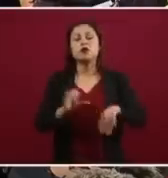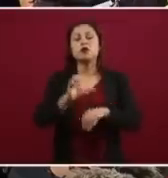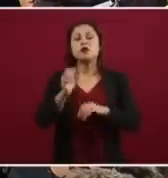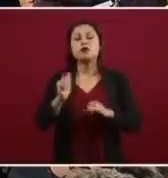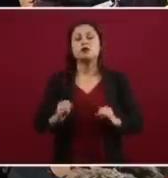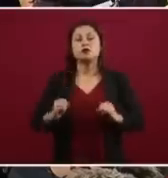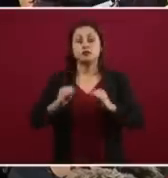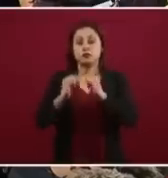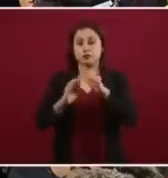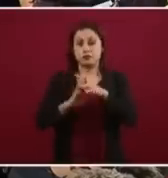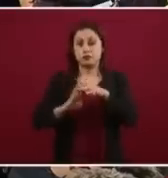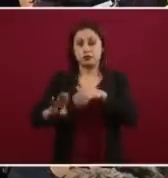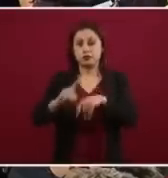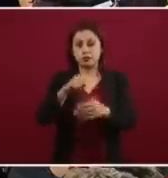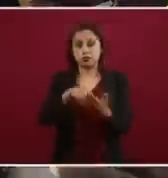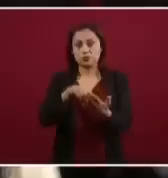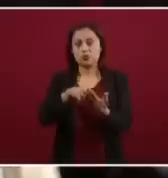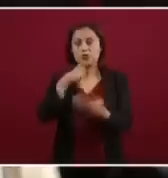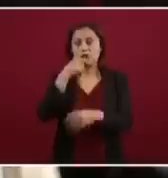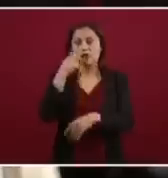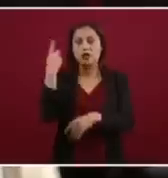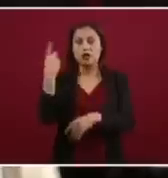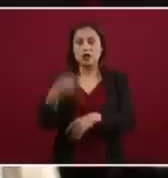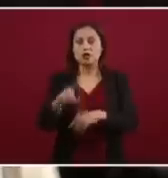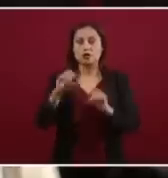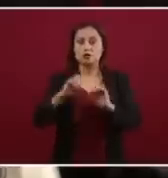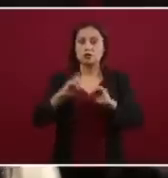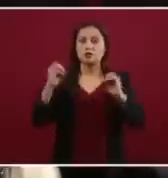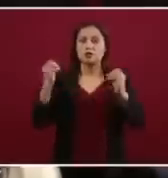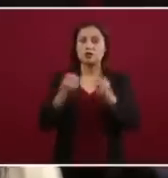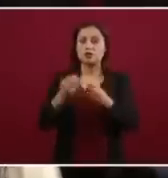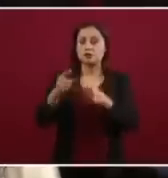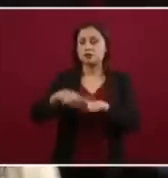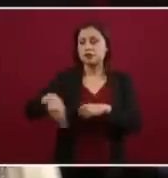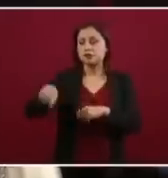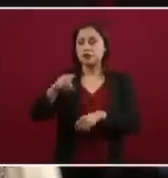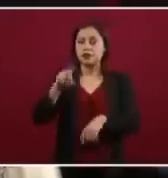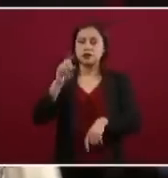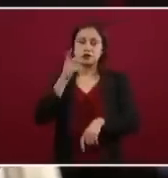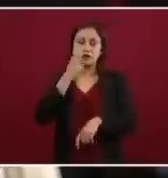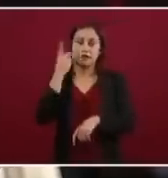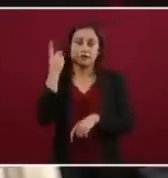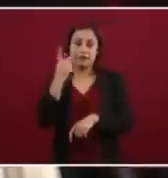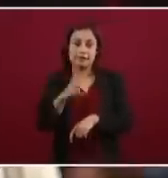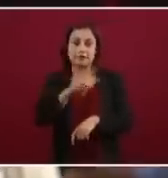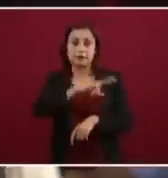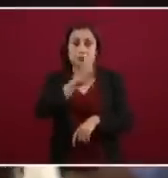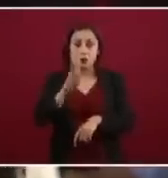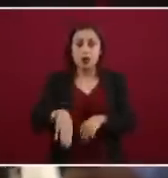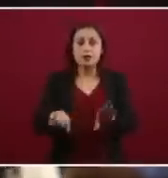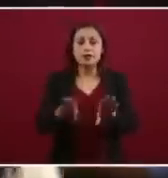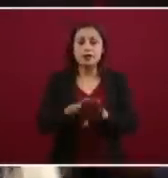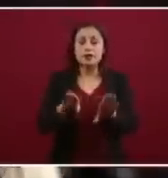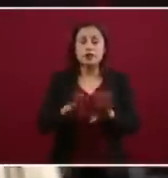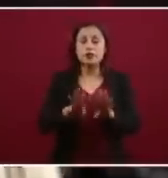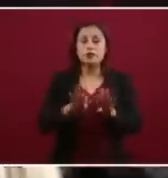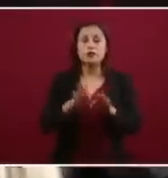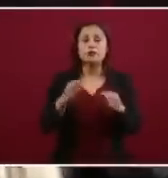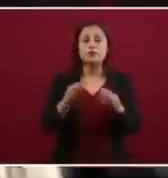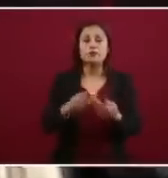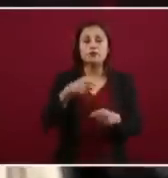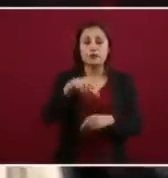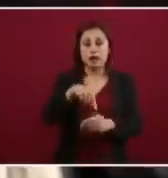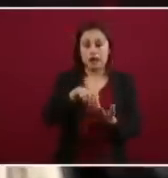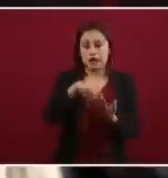rechazan categóricamente la versión de las organizaciones sobre la muerte de Maxine, ¿están diciendo que los testimonios que recabaron son falsos o que